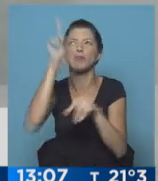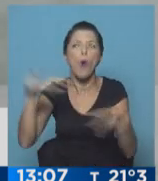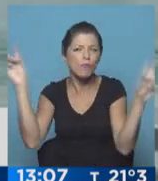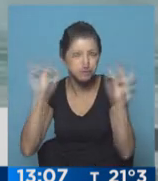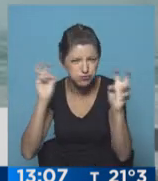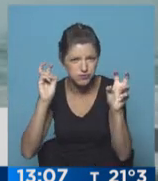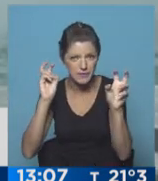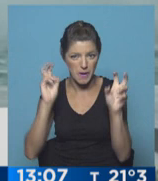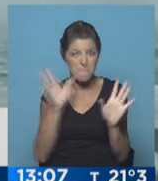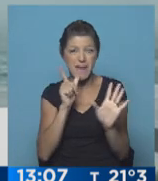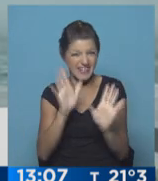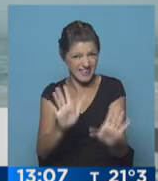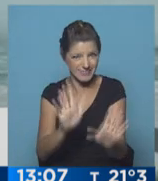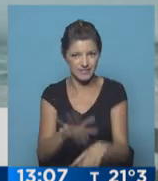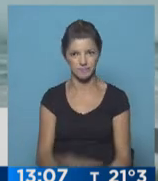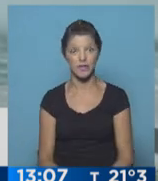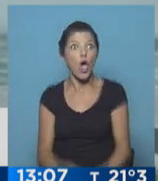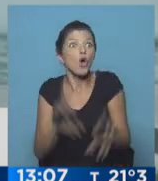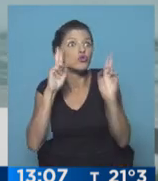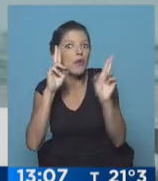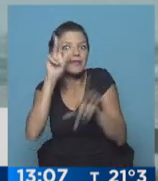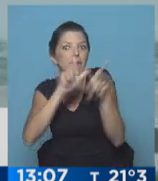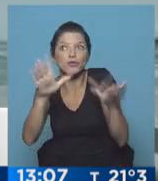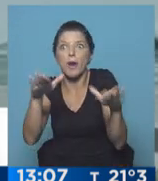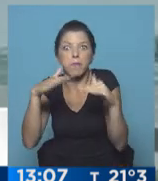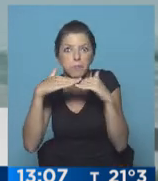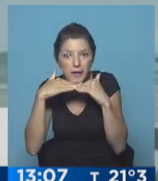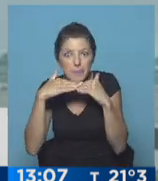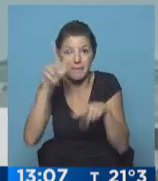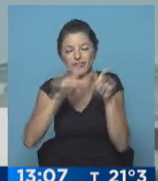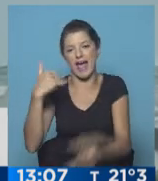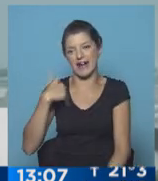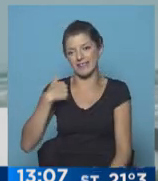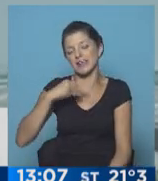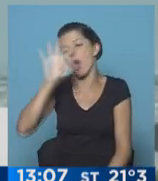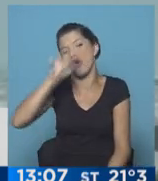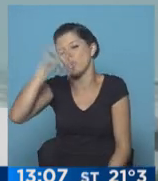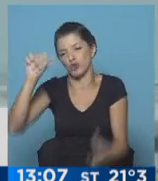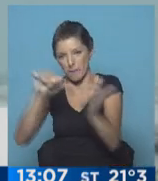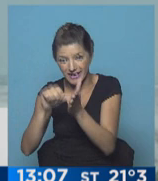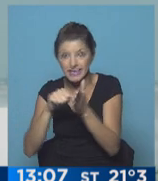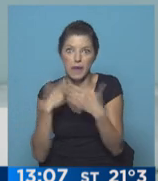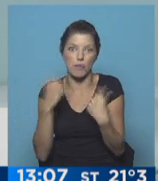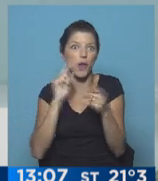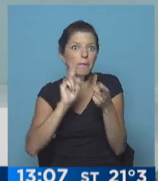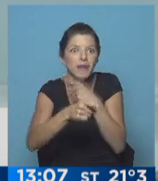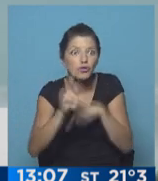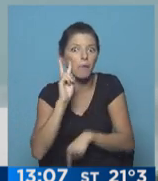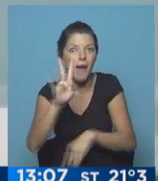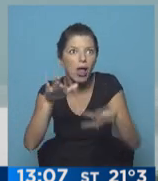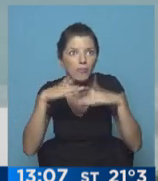Glaciares, parecen truenos. Qué suerte los que estaban ahí, los turistas y argentinos o de otros países que tuvieron la posibilidad